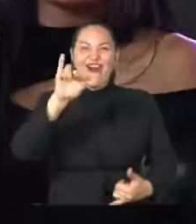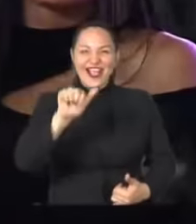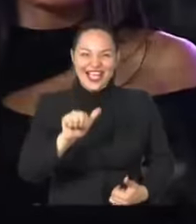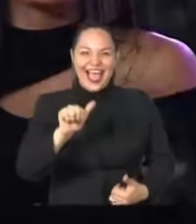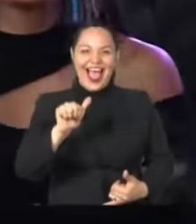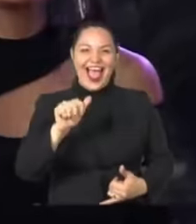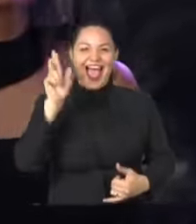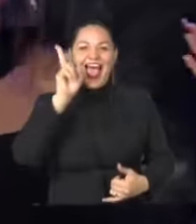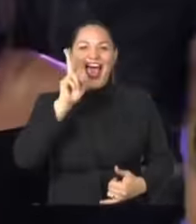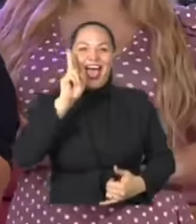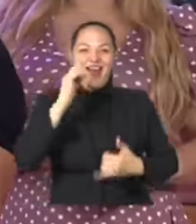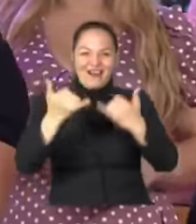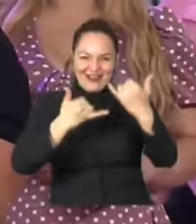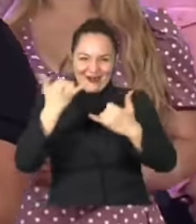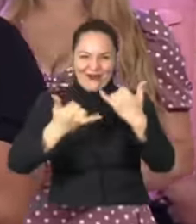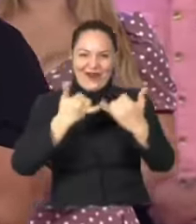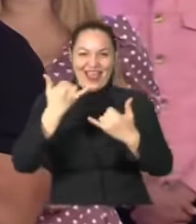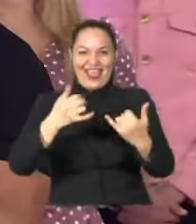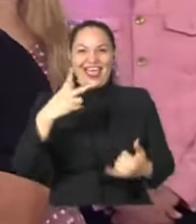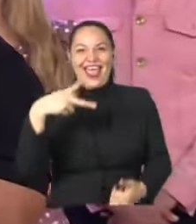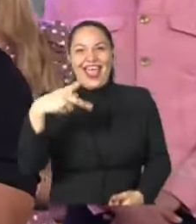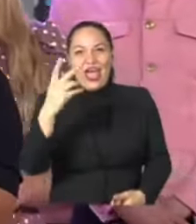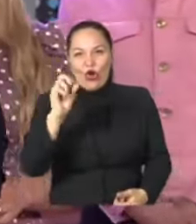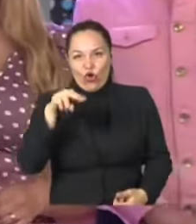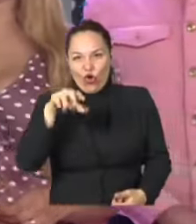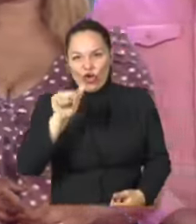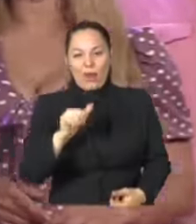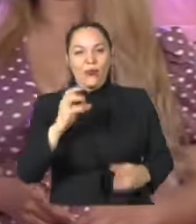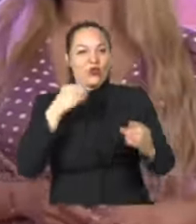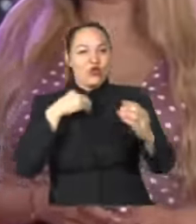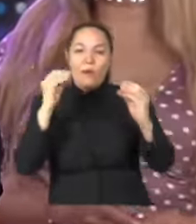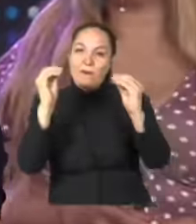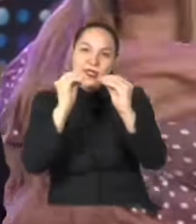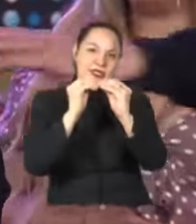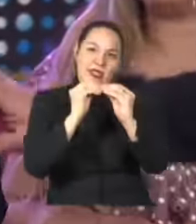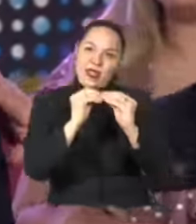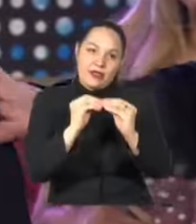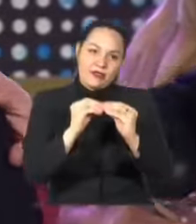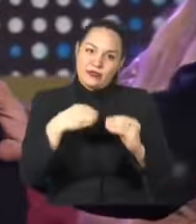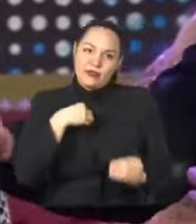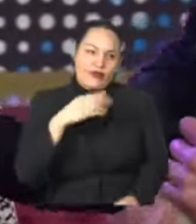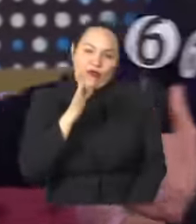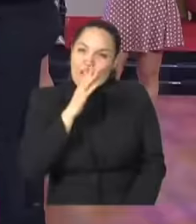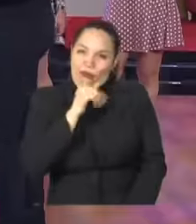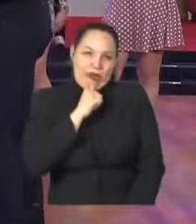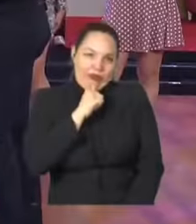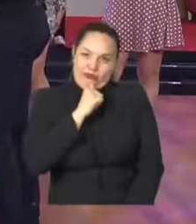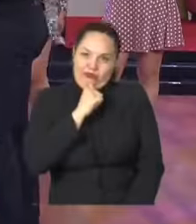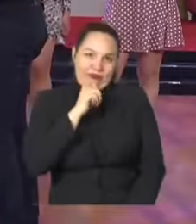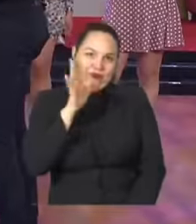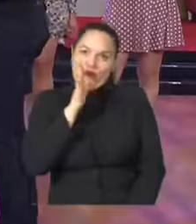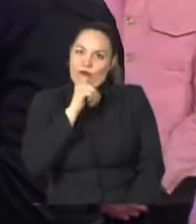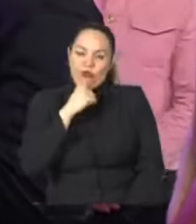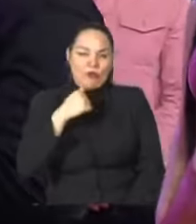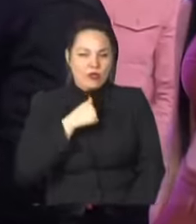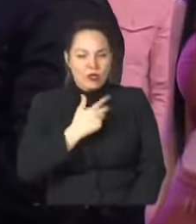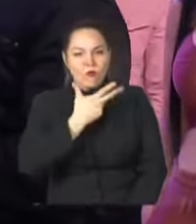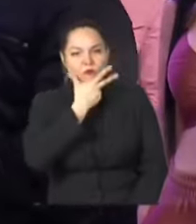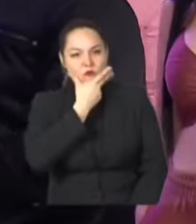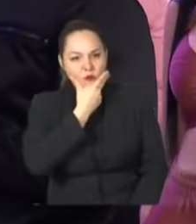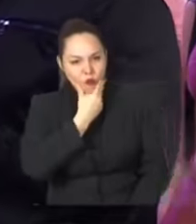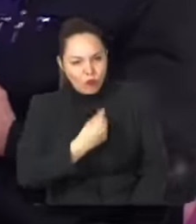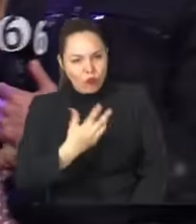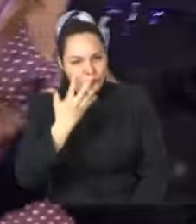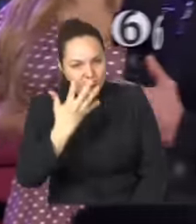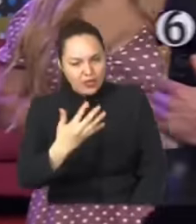Puede pasar, pero para que yo la bese, pues no puedo. No, no puedo porque yo soy un hombre de valores. Pero a lo mejor no te van a tocar